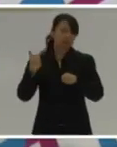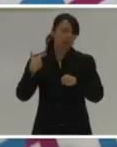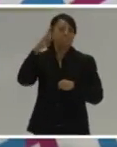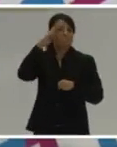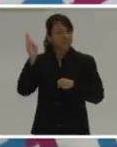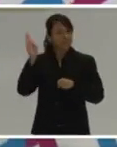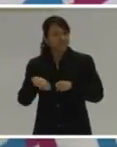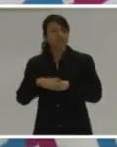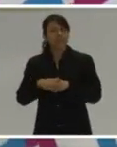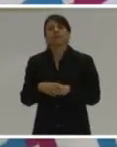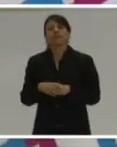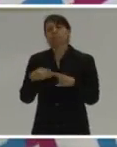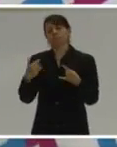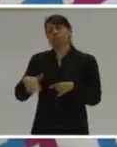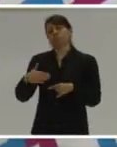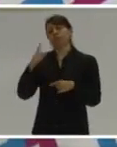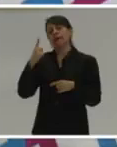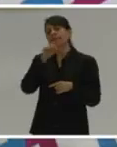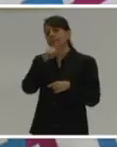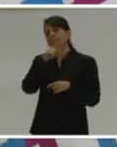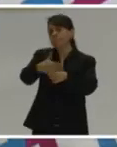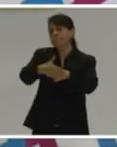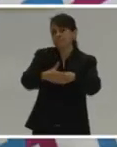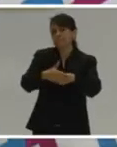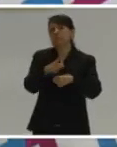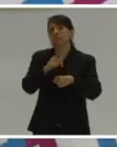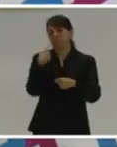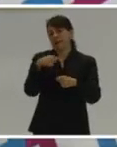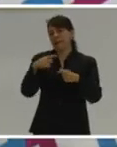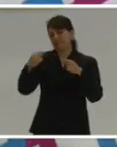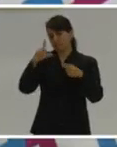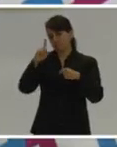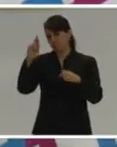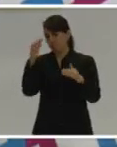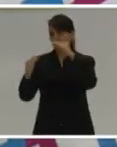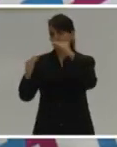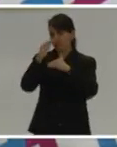Andina y postulante al doctorado en Ciencias del Desarrollo.